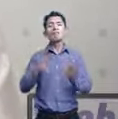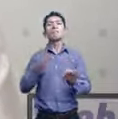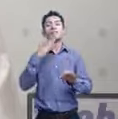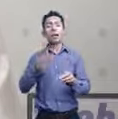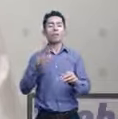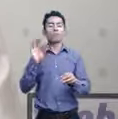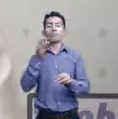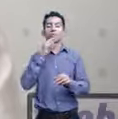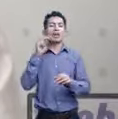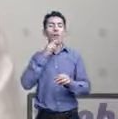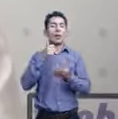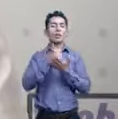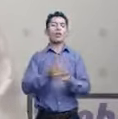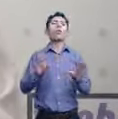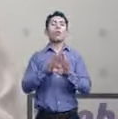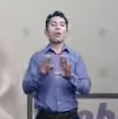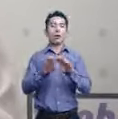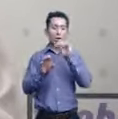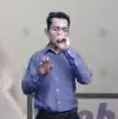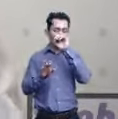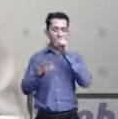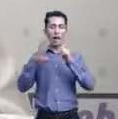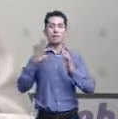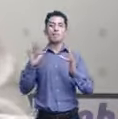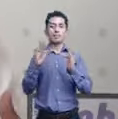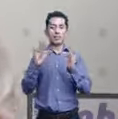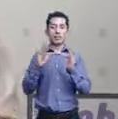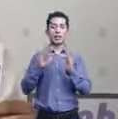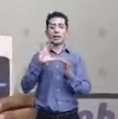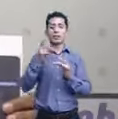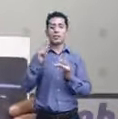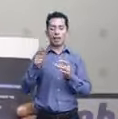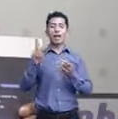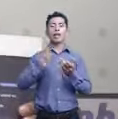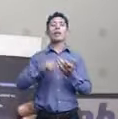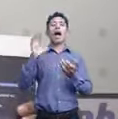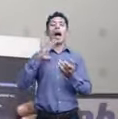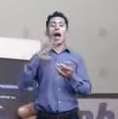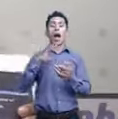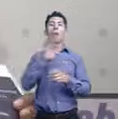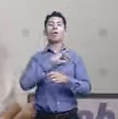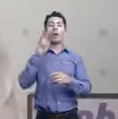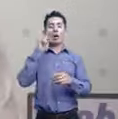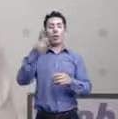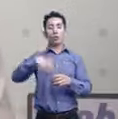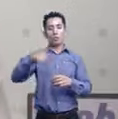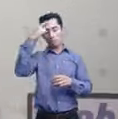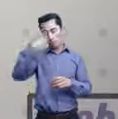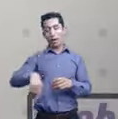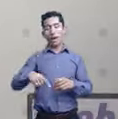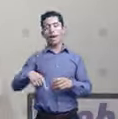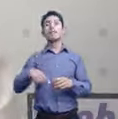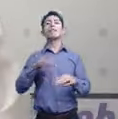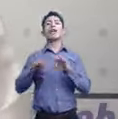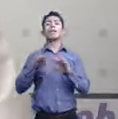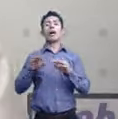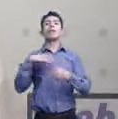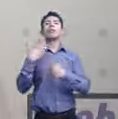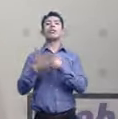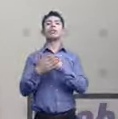e inmediata. A través de ese chatbot que ya les comenté y que ya está disponible para hacerlo el trabajo